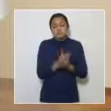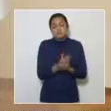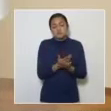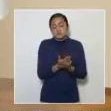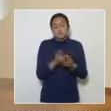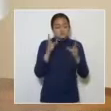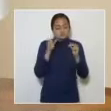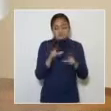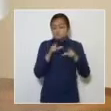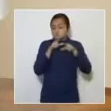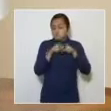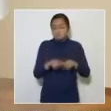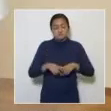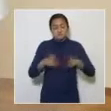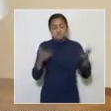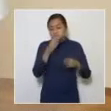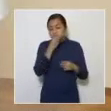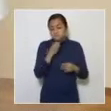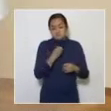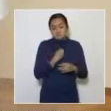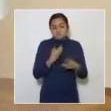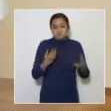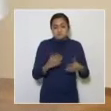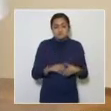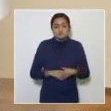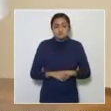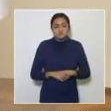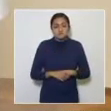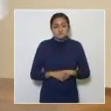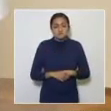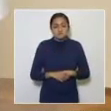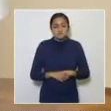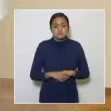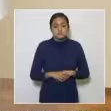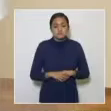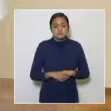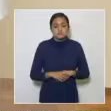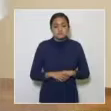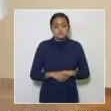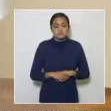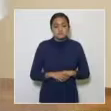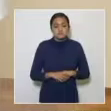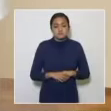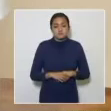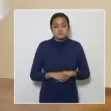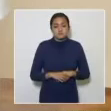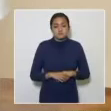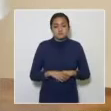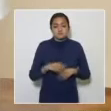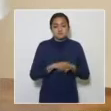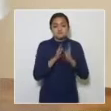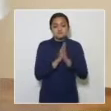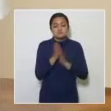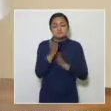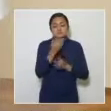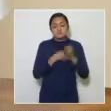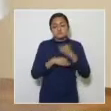Ahí seguiremos jalando la carreta, ¿de acuerdo? Entonces yo les pido a todos mucha